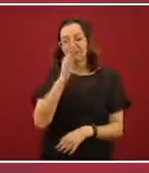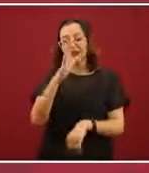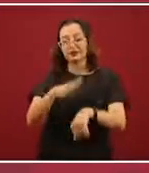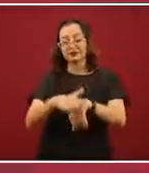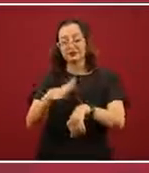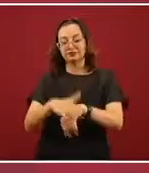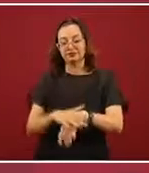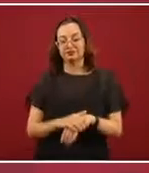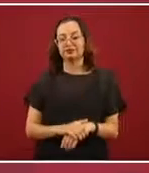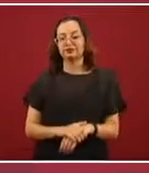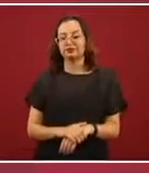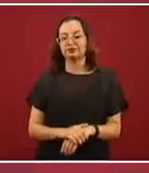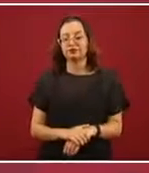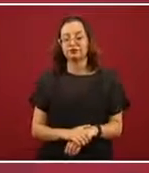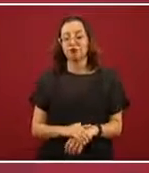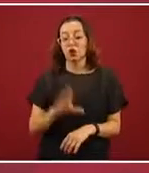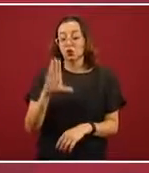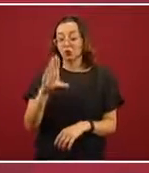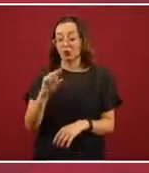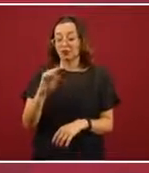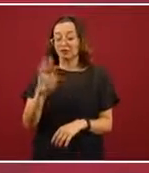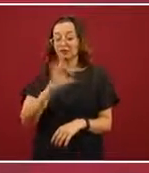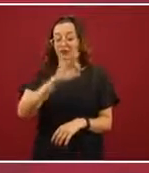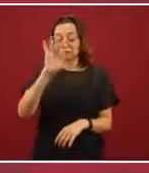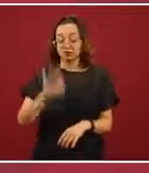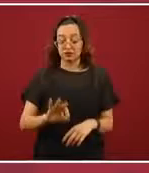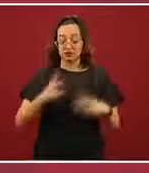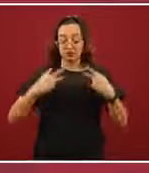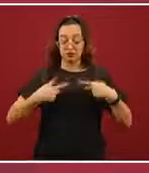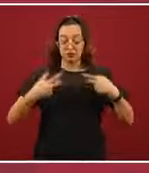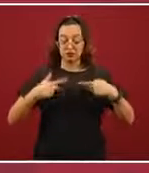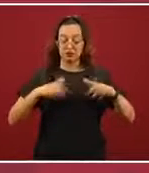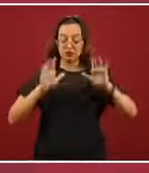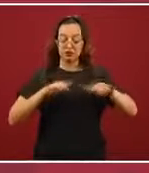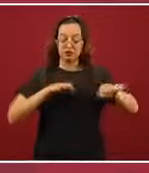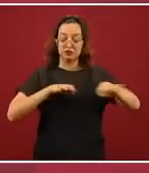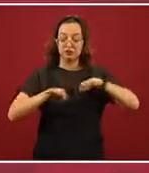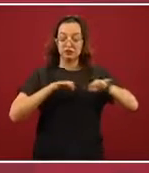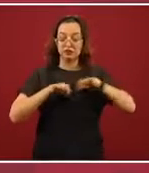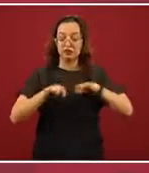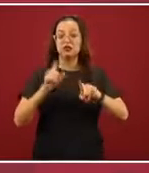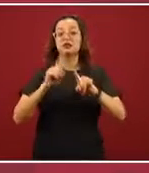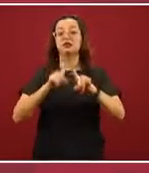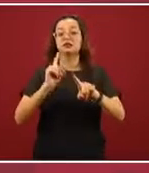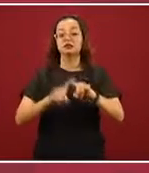empleos formales los generan los pequeños.